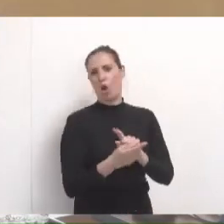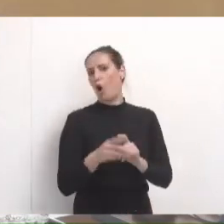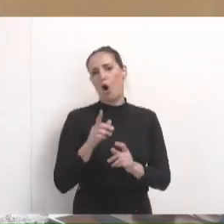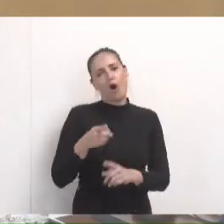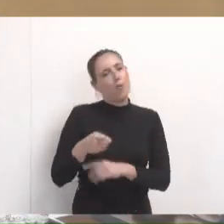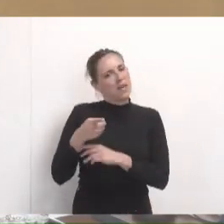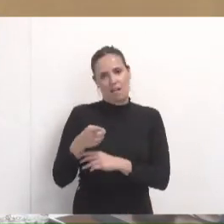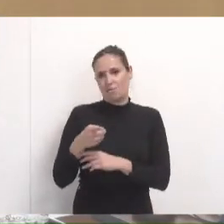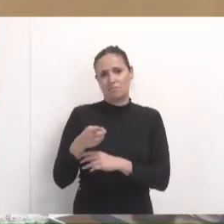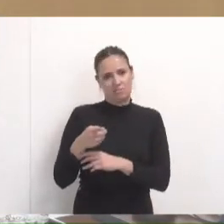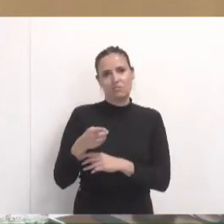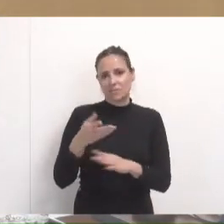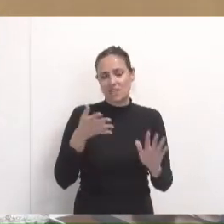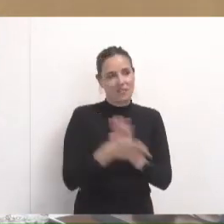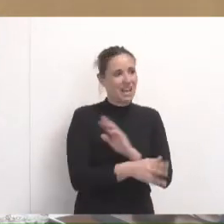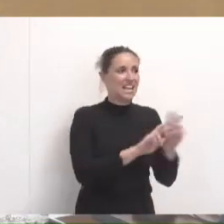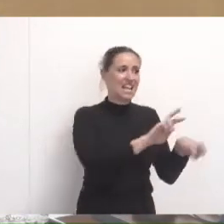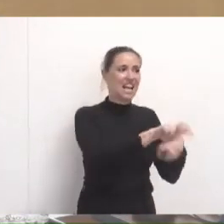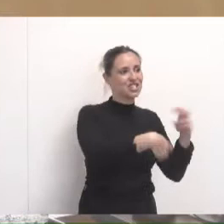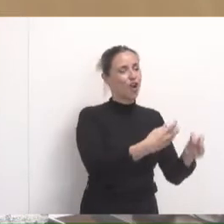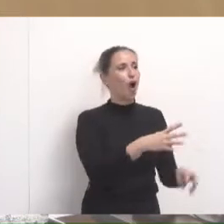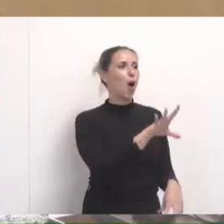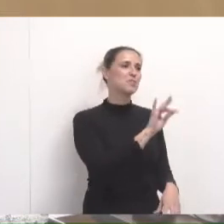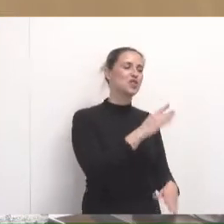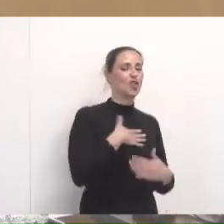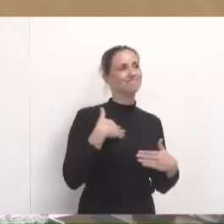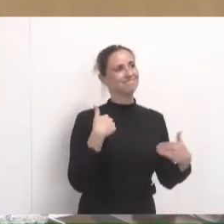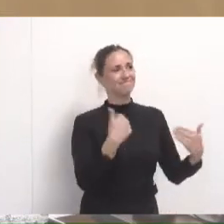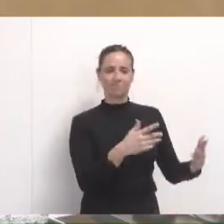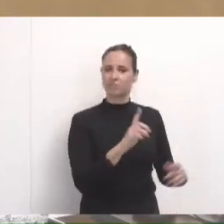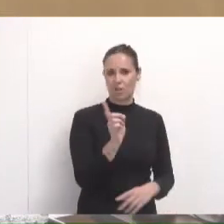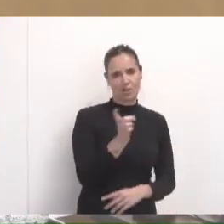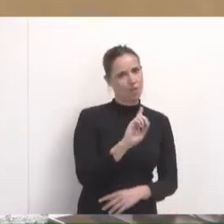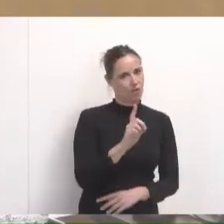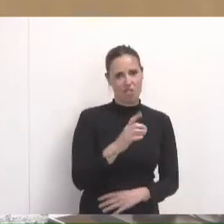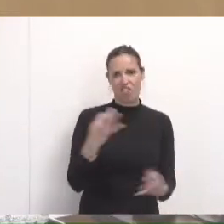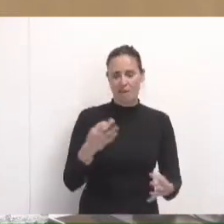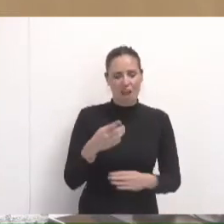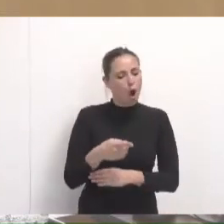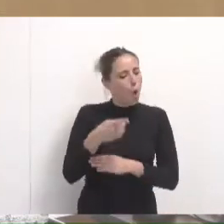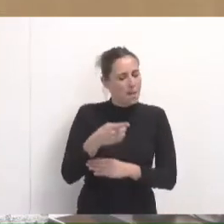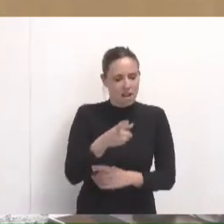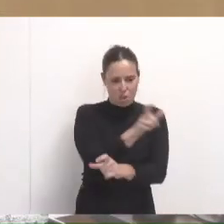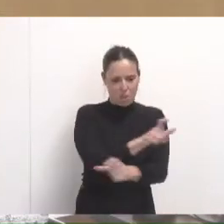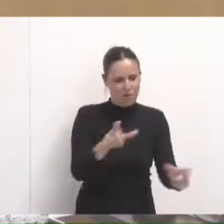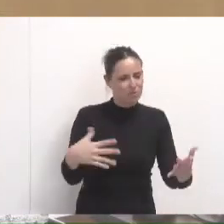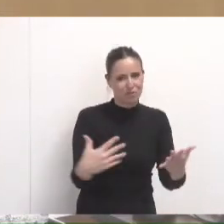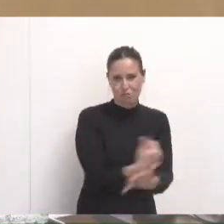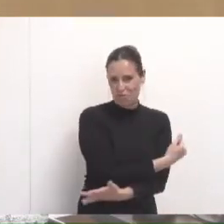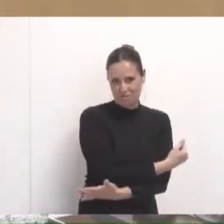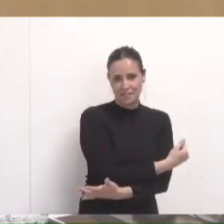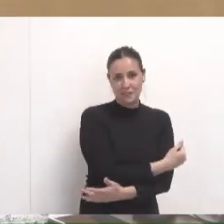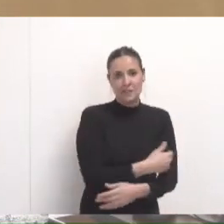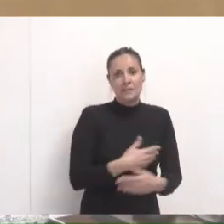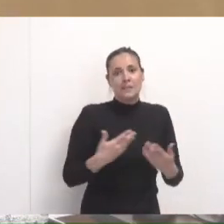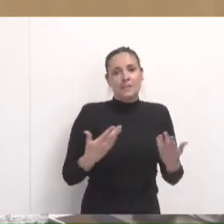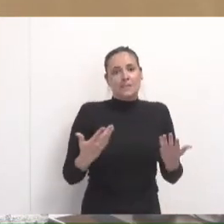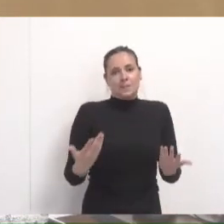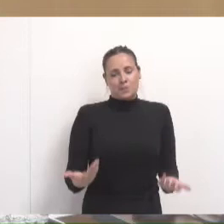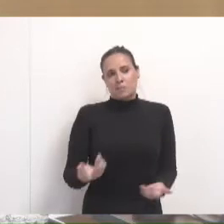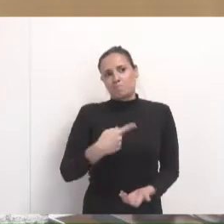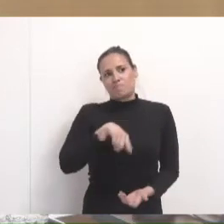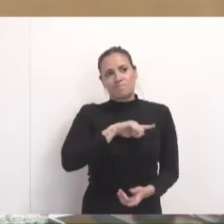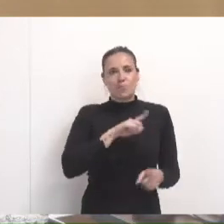reciclaje ya no puede ser una opción, el reciclaje tiene que ser una obligación. Y por lo tanto, tenemos que dejar